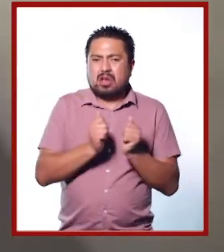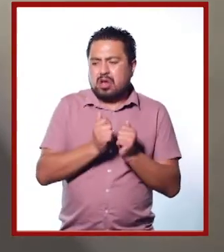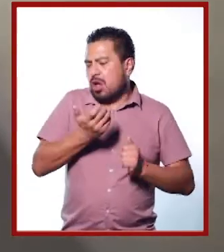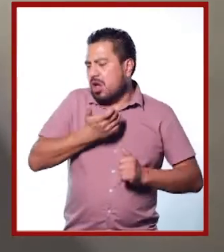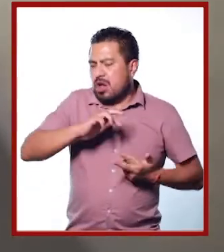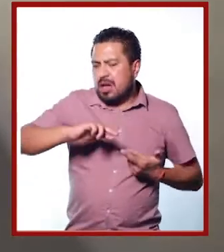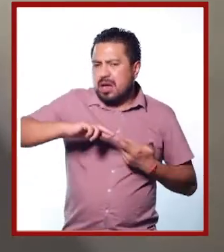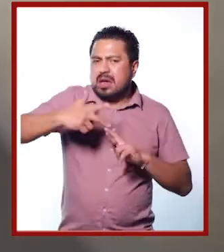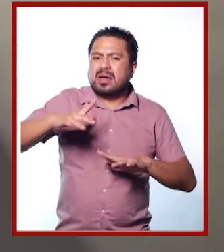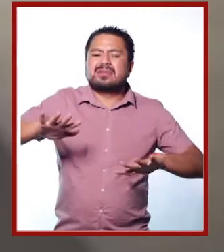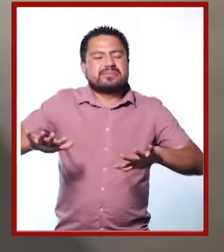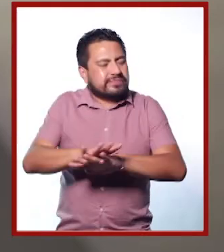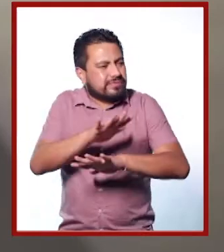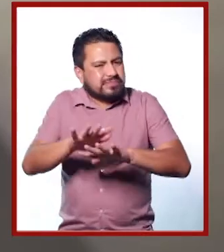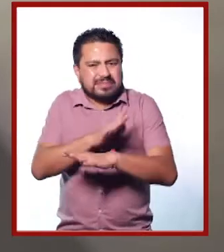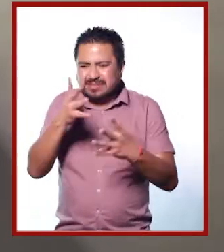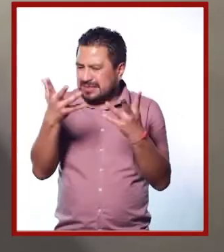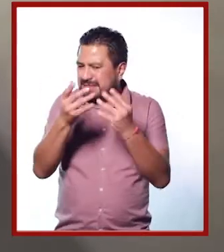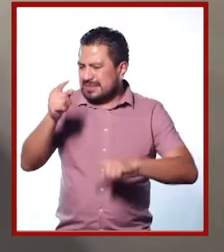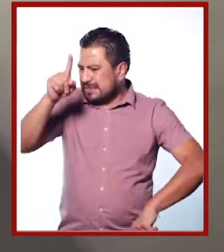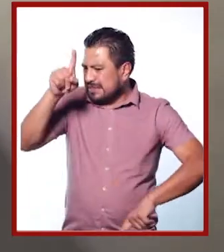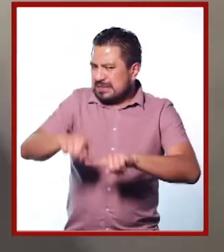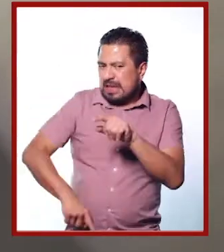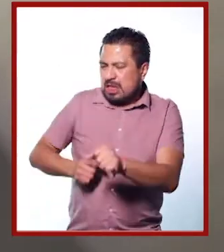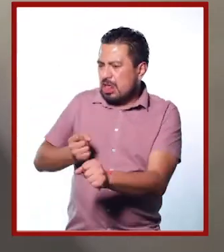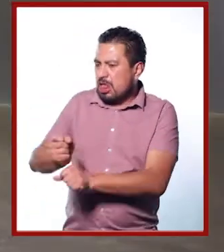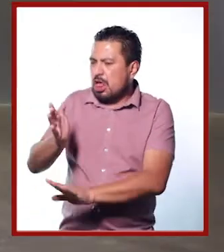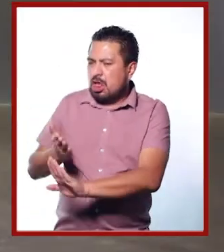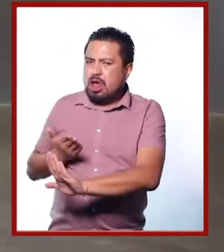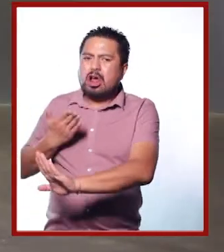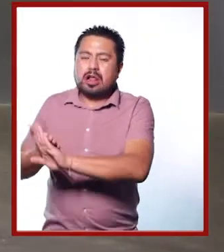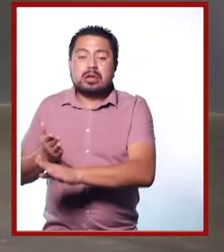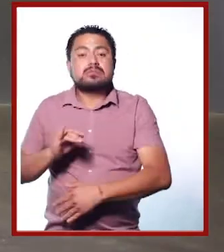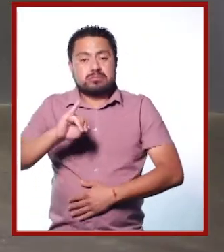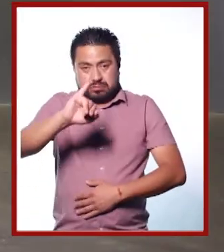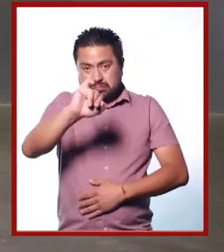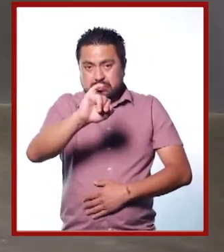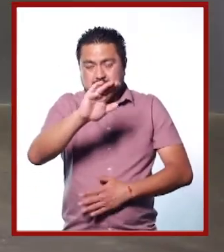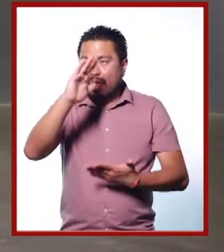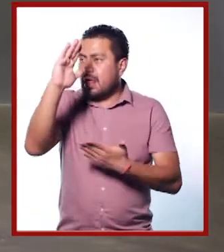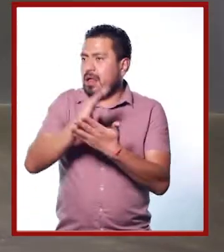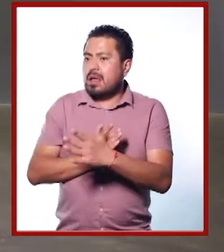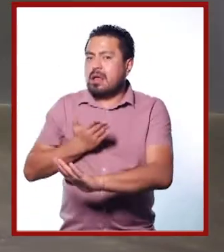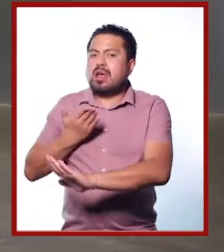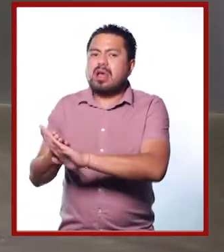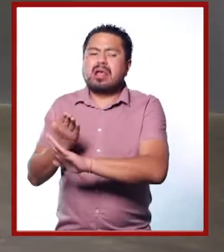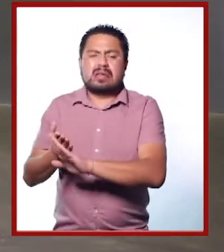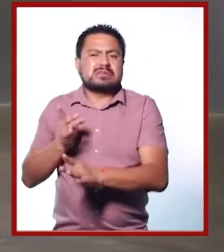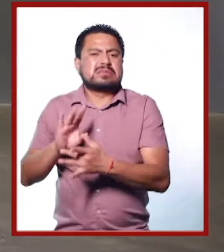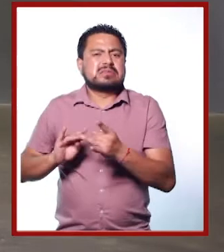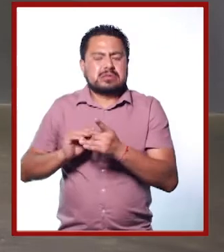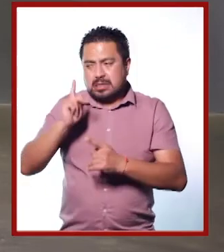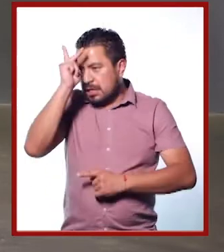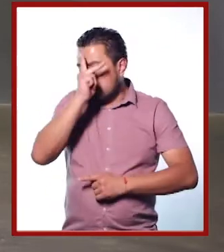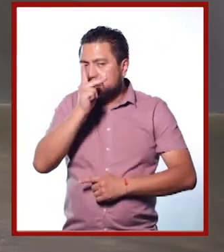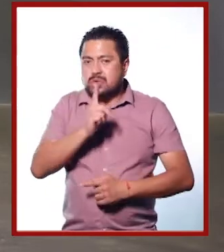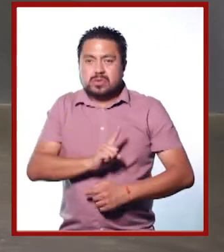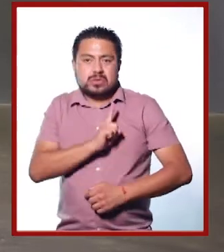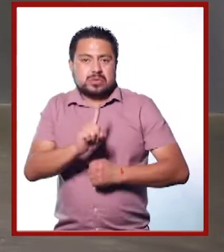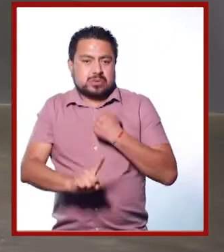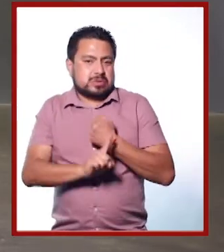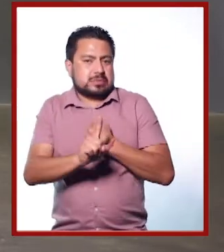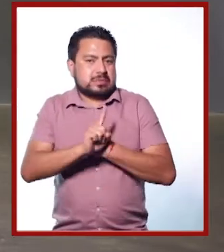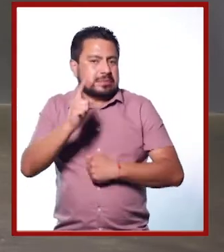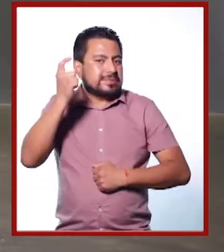en nuestras relaciones para cambiar y erradicar este tipo de violencia. Por supuesto, porque las microviolencias implican maltrato